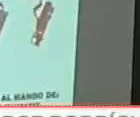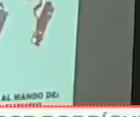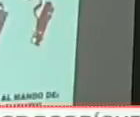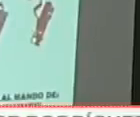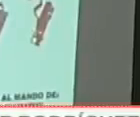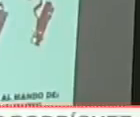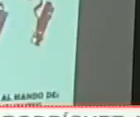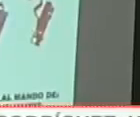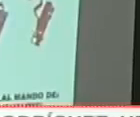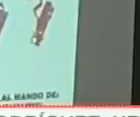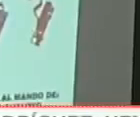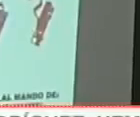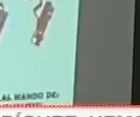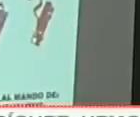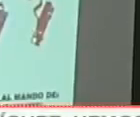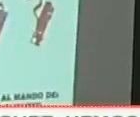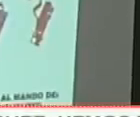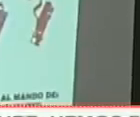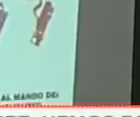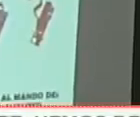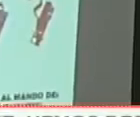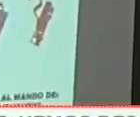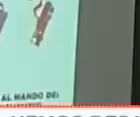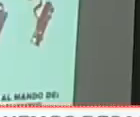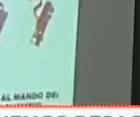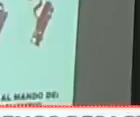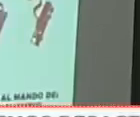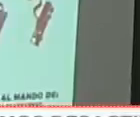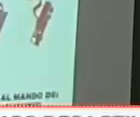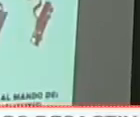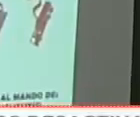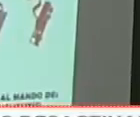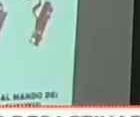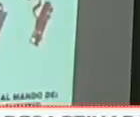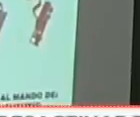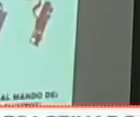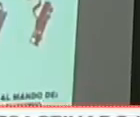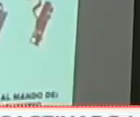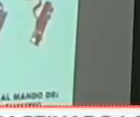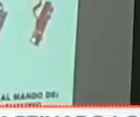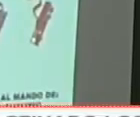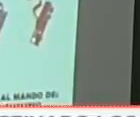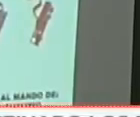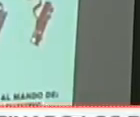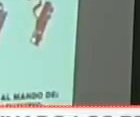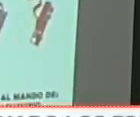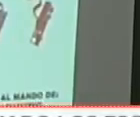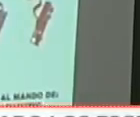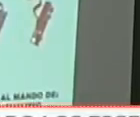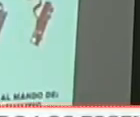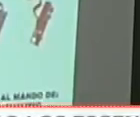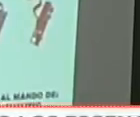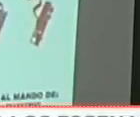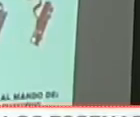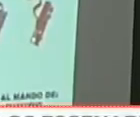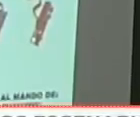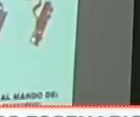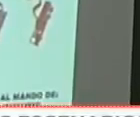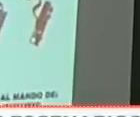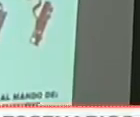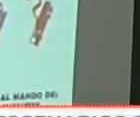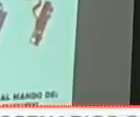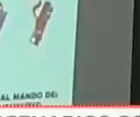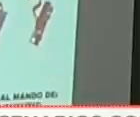donde supuestamente comenzó el fuego para tratar de apaciguarlo. Y